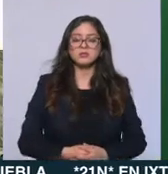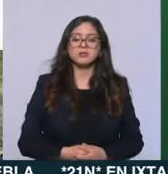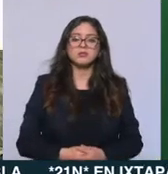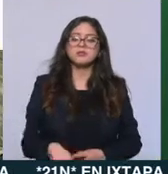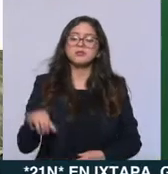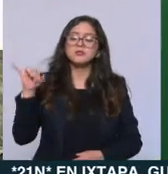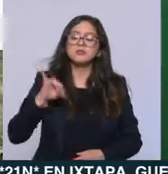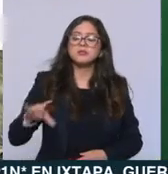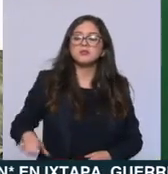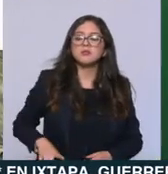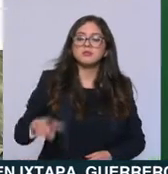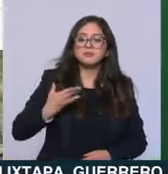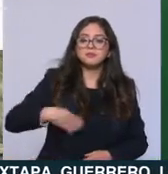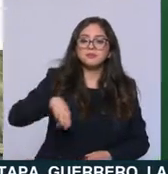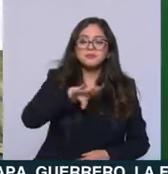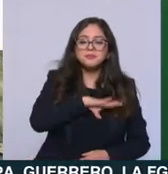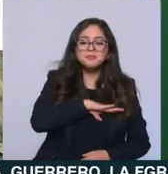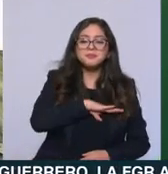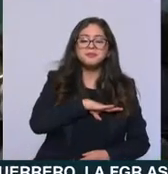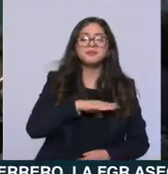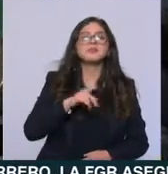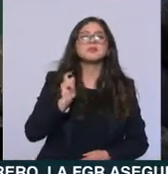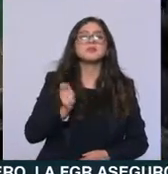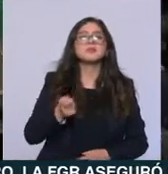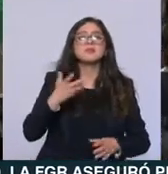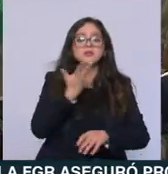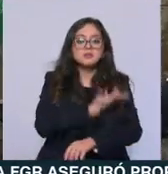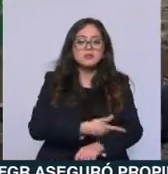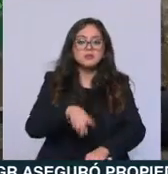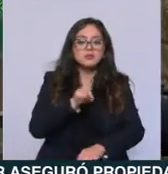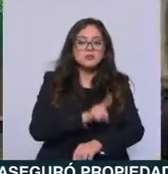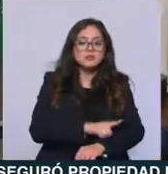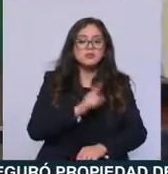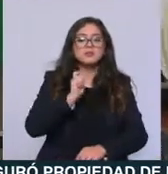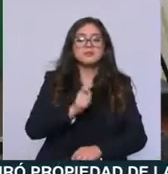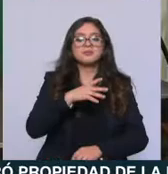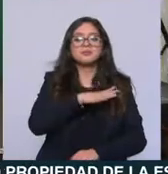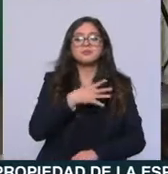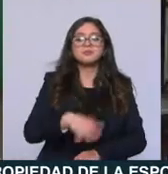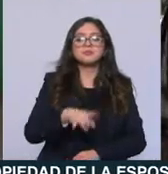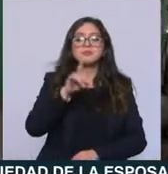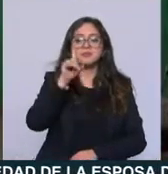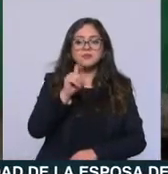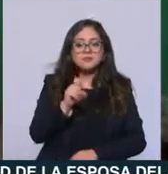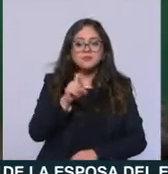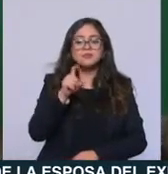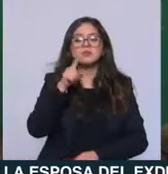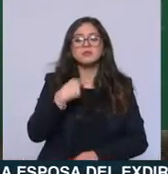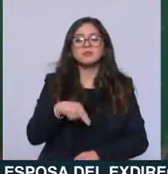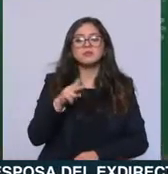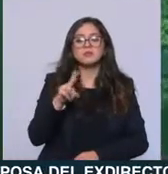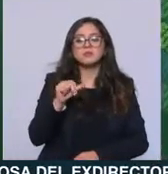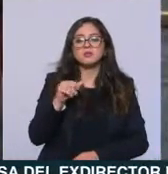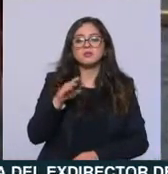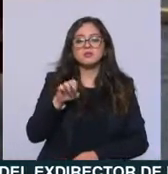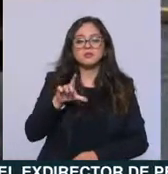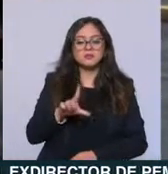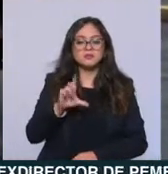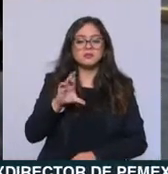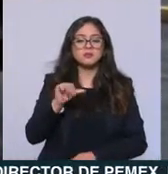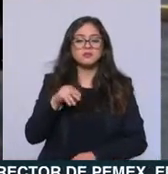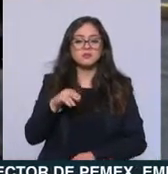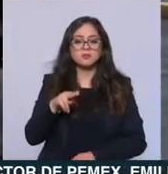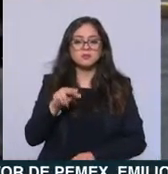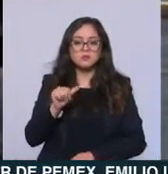La jefa de gobierno de la Ciudad de México, Claudia Sheinbaum, y el coordinador general del Sistema de Aguas de la ciudad, Rafael Carmona Paredes, dieron